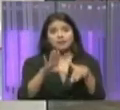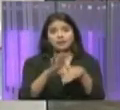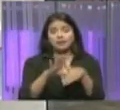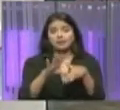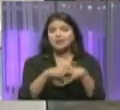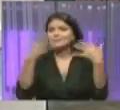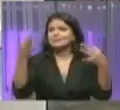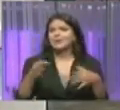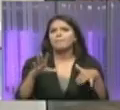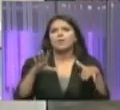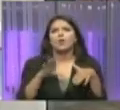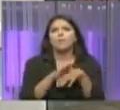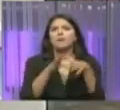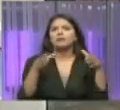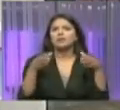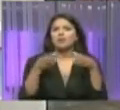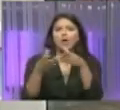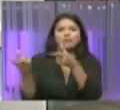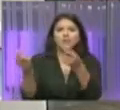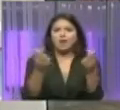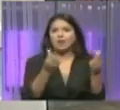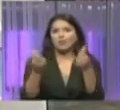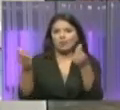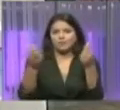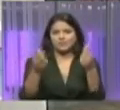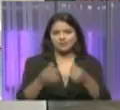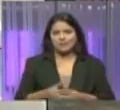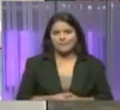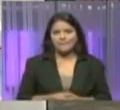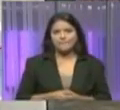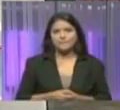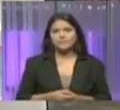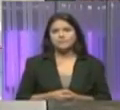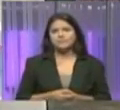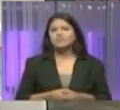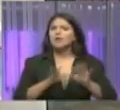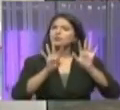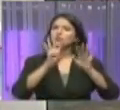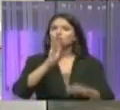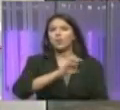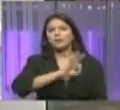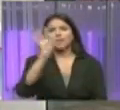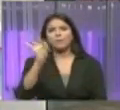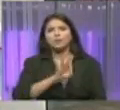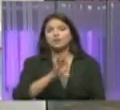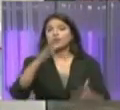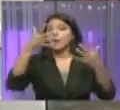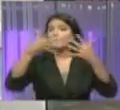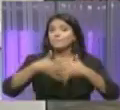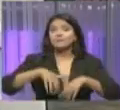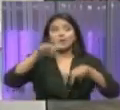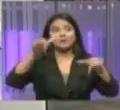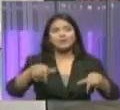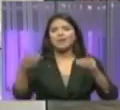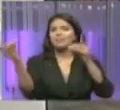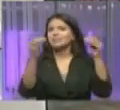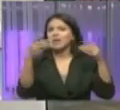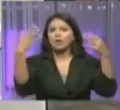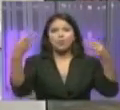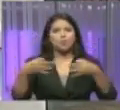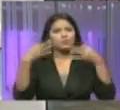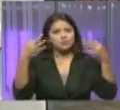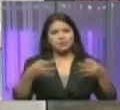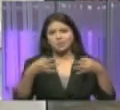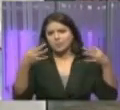todos los martes se reúne el Consejo Nacional de la Economía. Y ahí asisten el 90% de los empresarios de este país. Diálogo permanente.